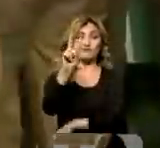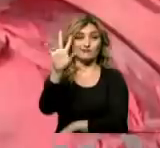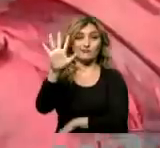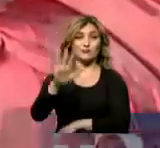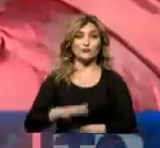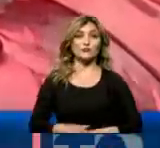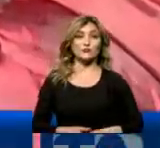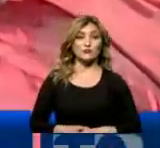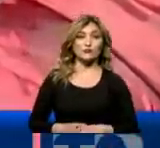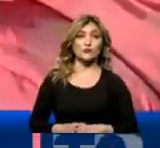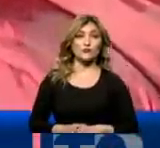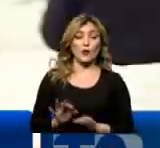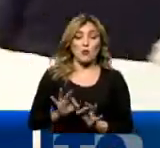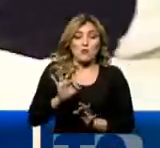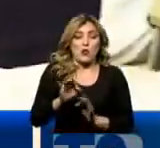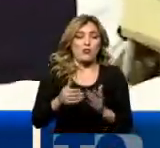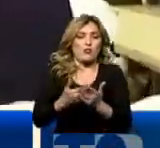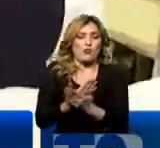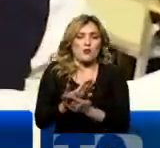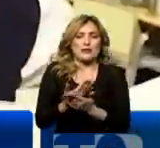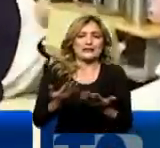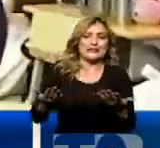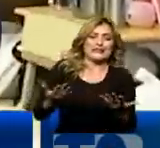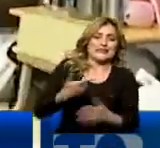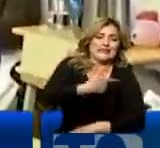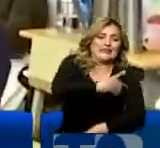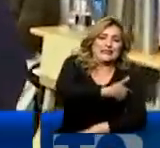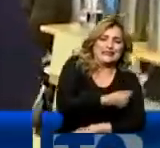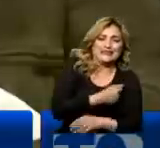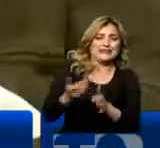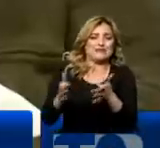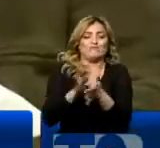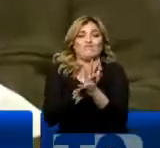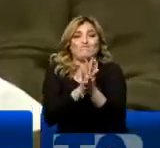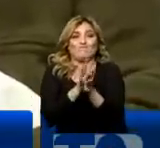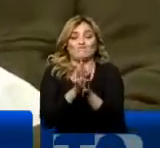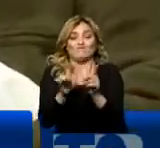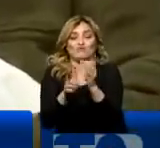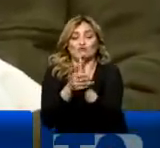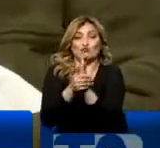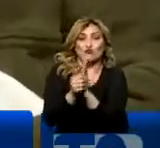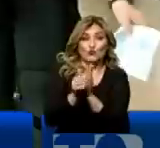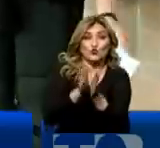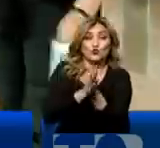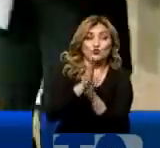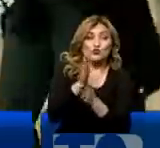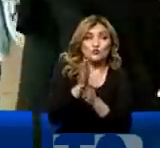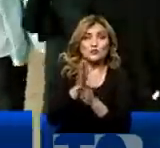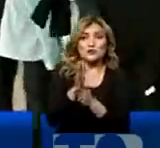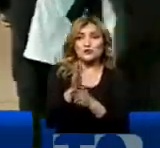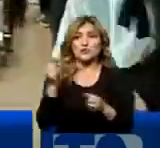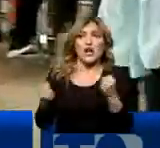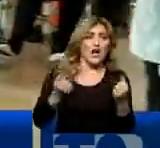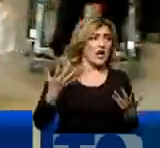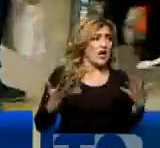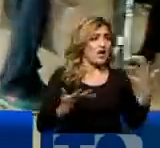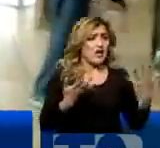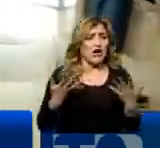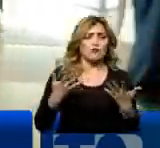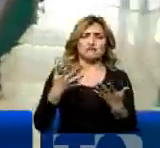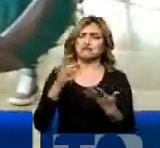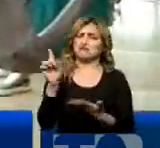Pese a que se trata de un virus nuevo para el que aún no existe vacuna o tratamiento, varios expertos sostienen que no hay que alarmarse con la propagación